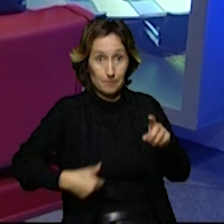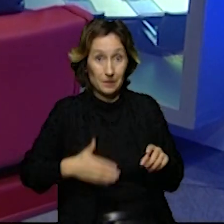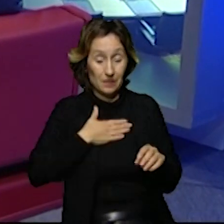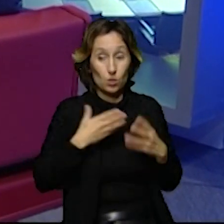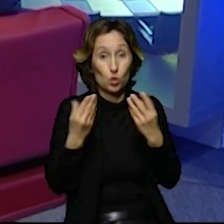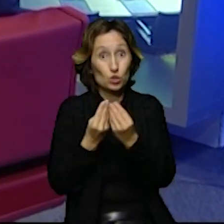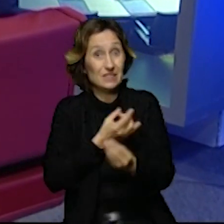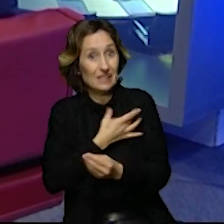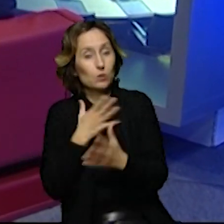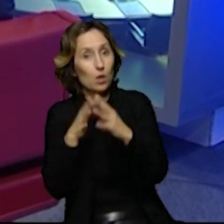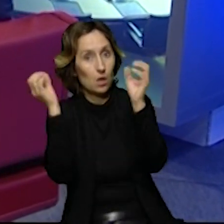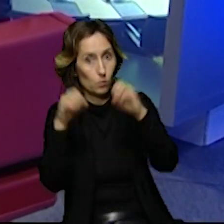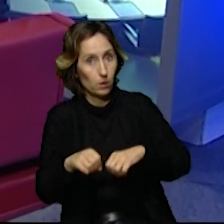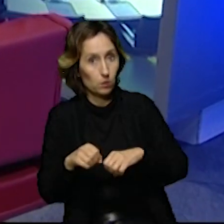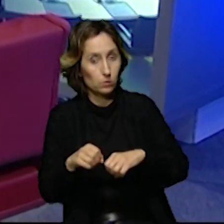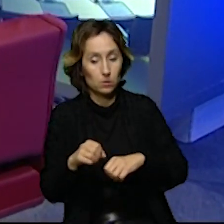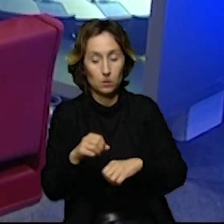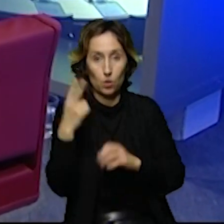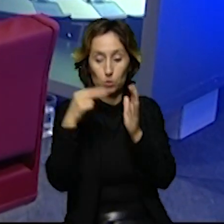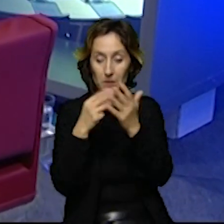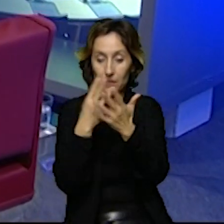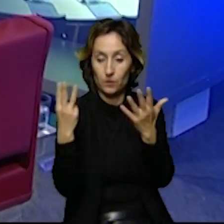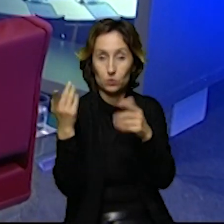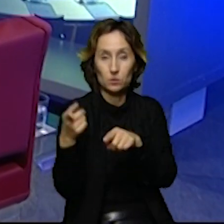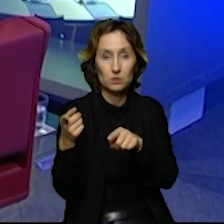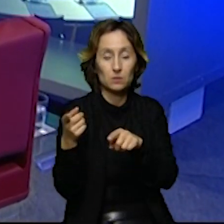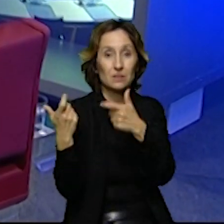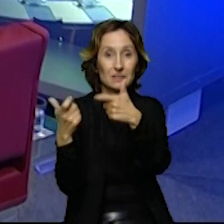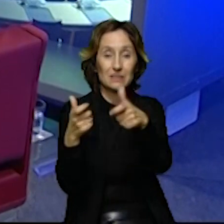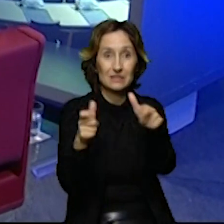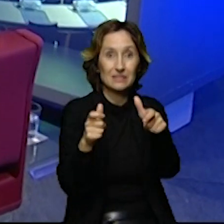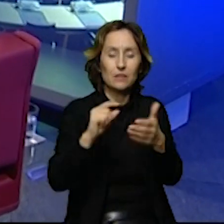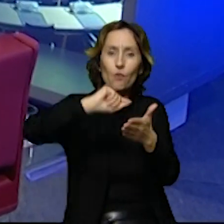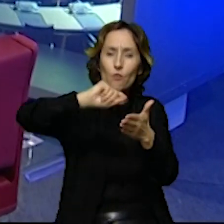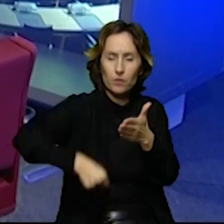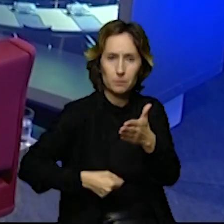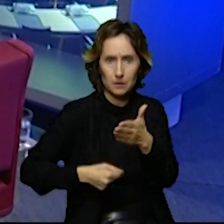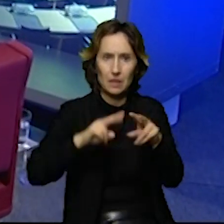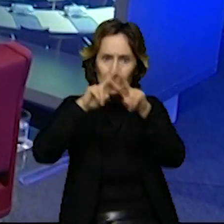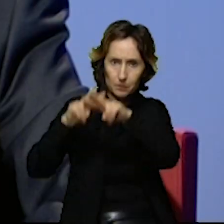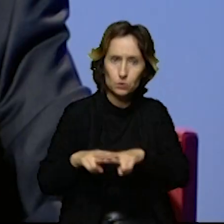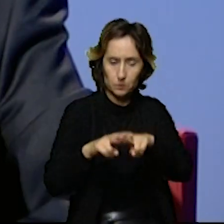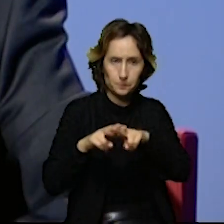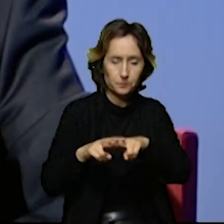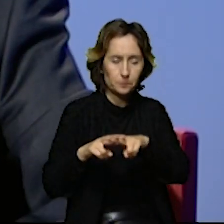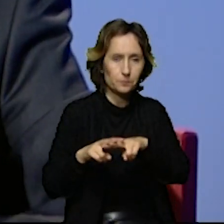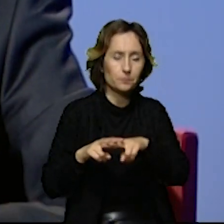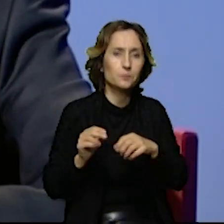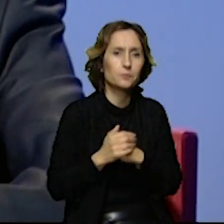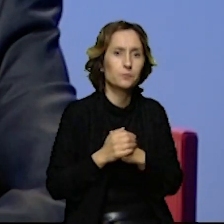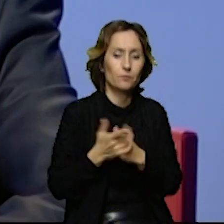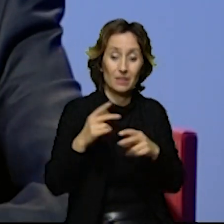sindicatos, y en el año 18 firmamos el acuerdo intersectorial, la revisión del acuerdo intersectorial.